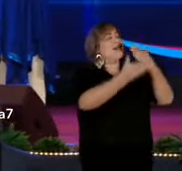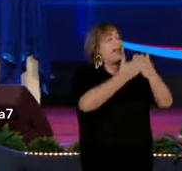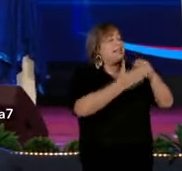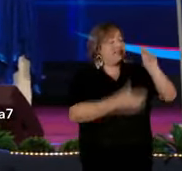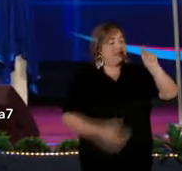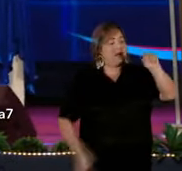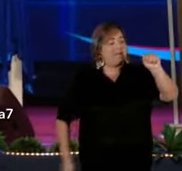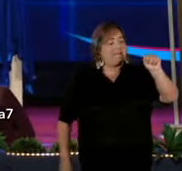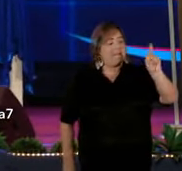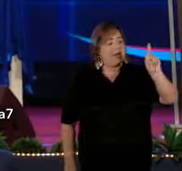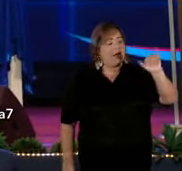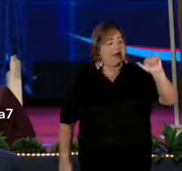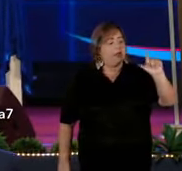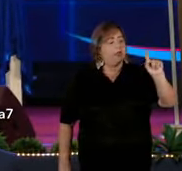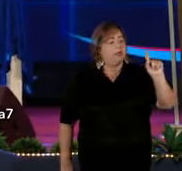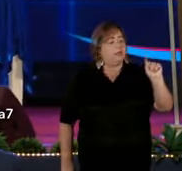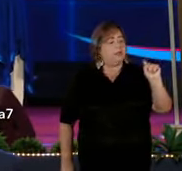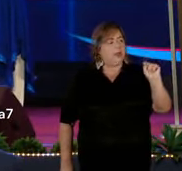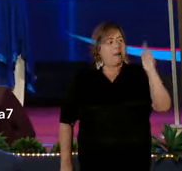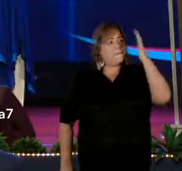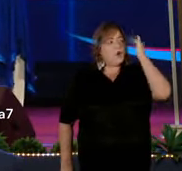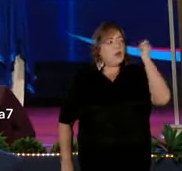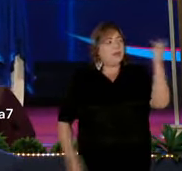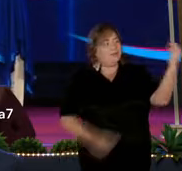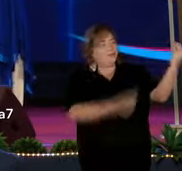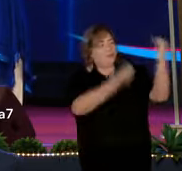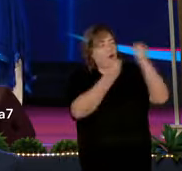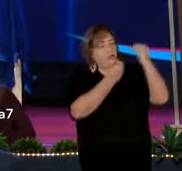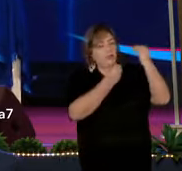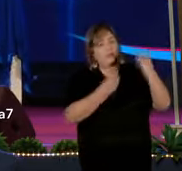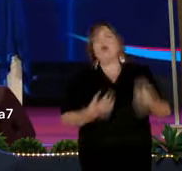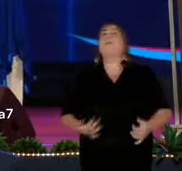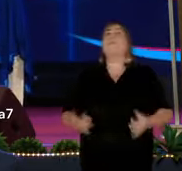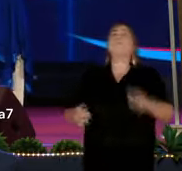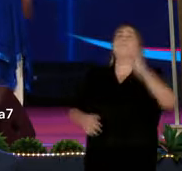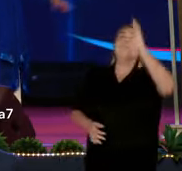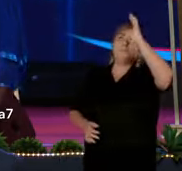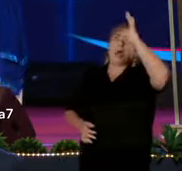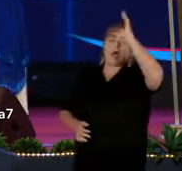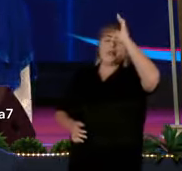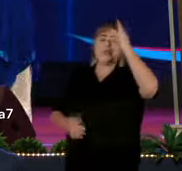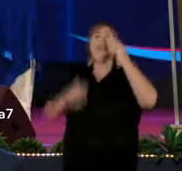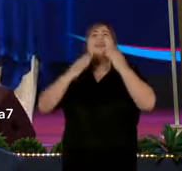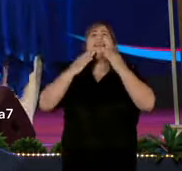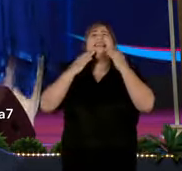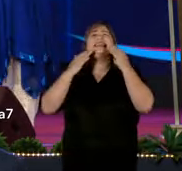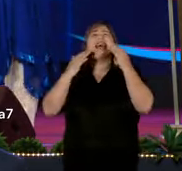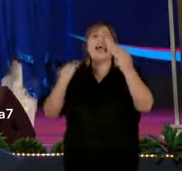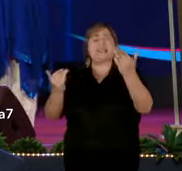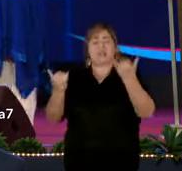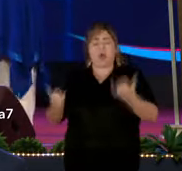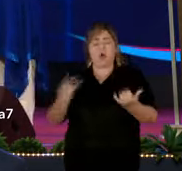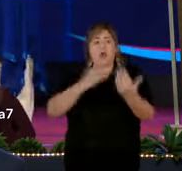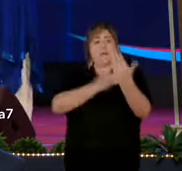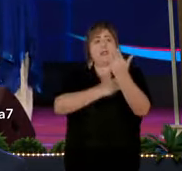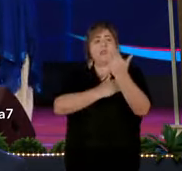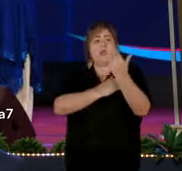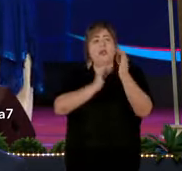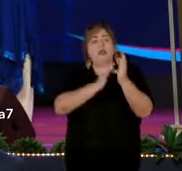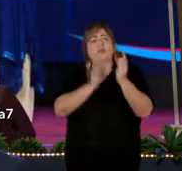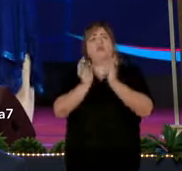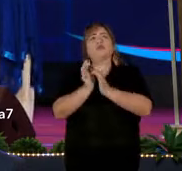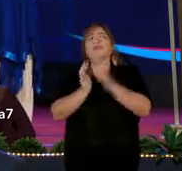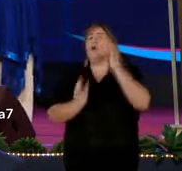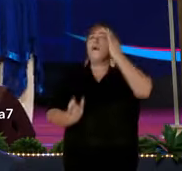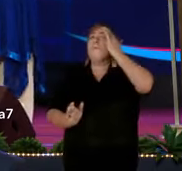linda. Wow. Padre, te damos gracias en esta mañana, Jesús. Gracias porque tú